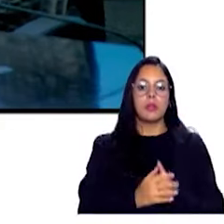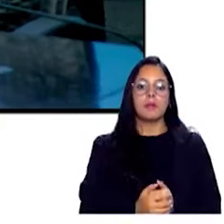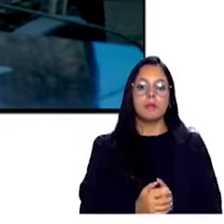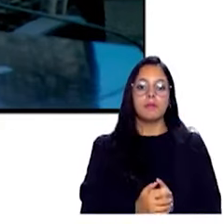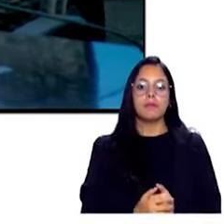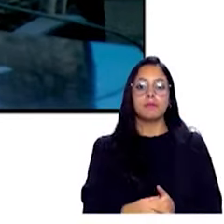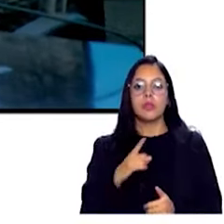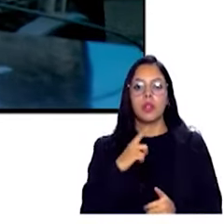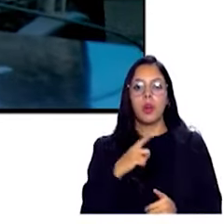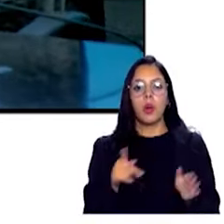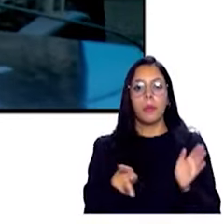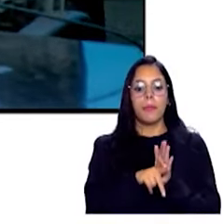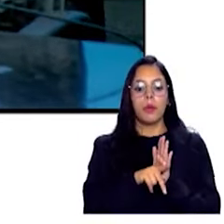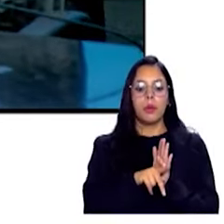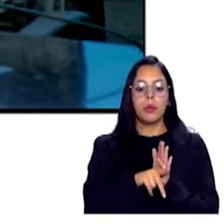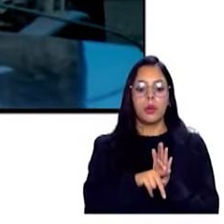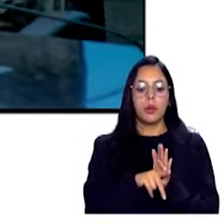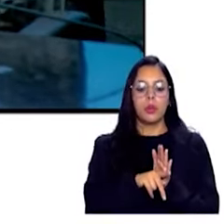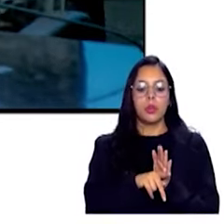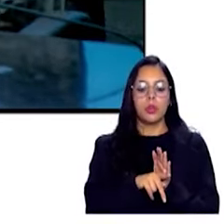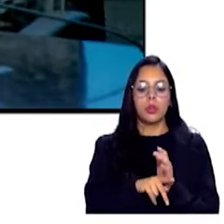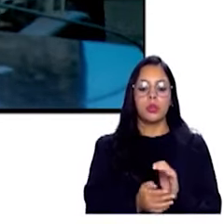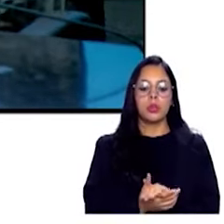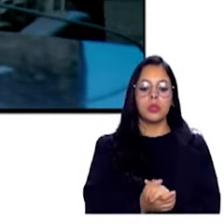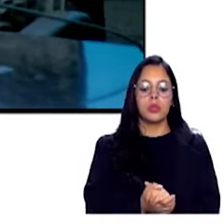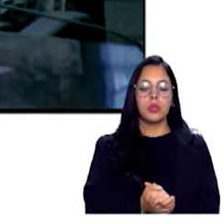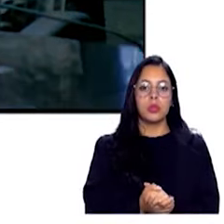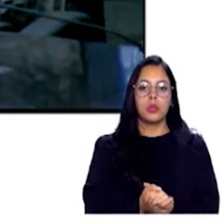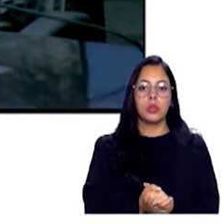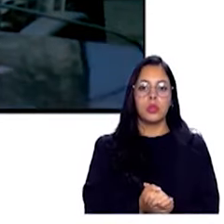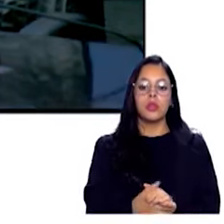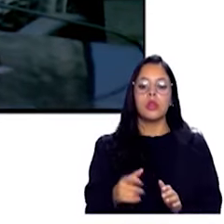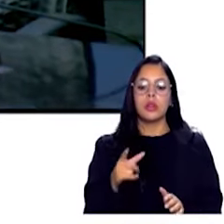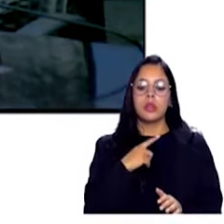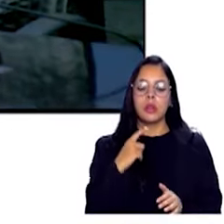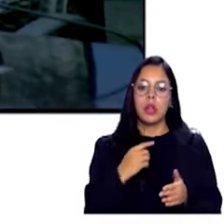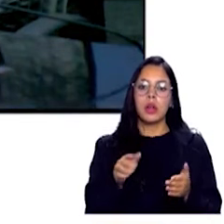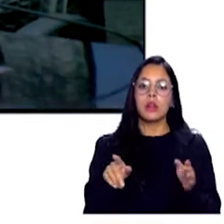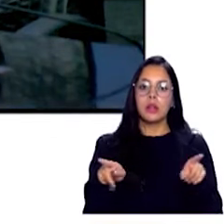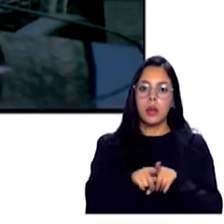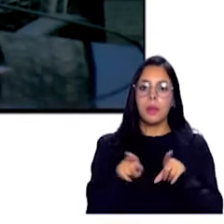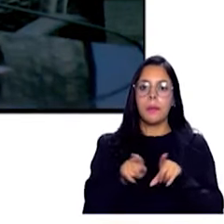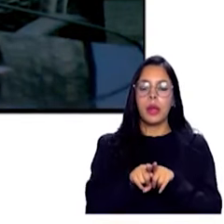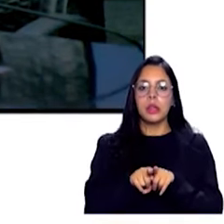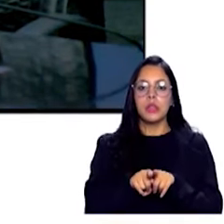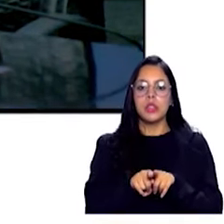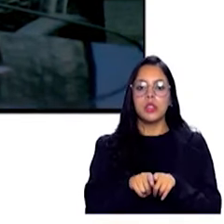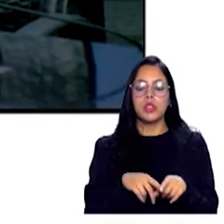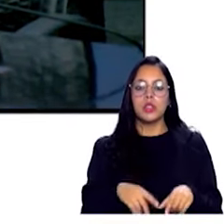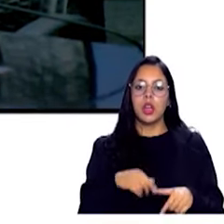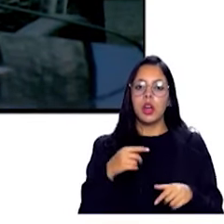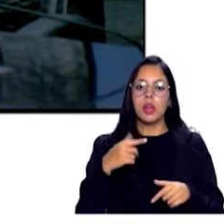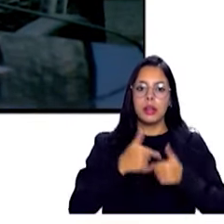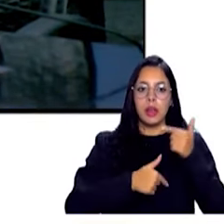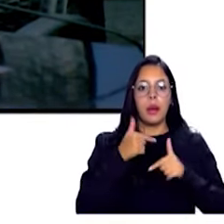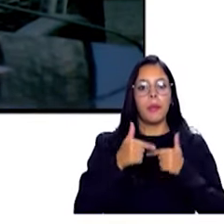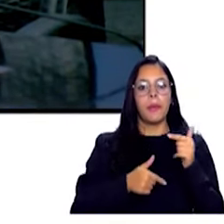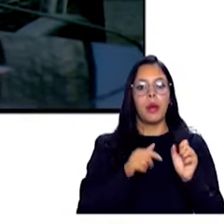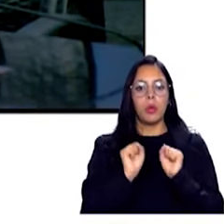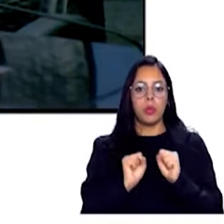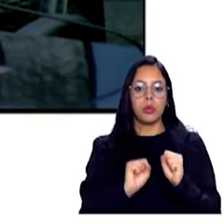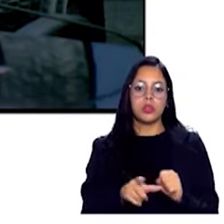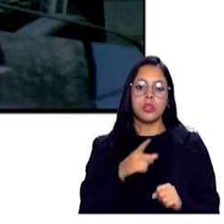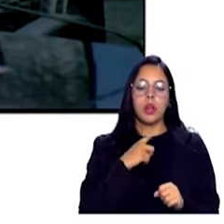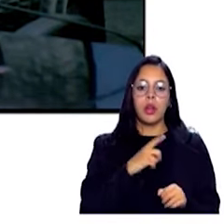intensidad sino que se acompa del criterio de mérito Y capacidad en un nombramiento que es realizado por consejo General del